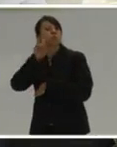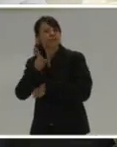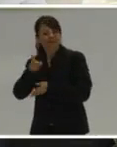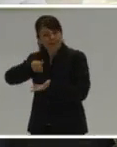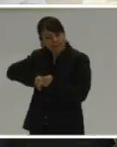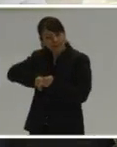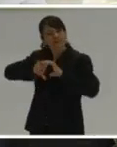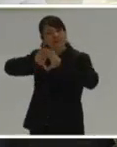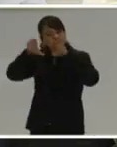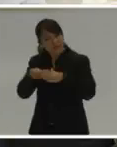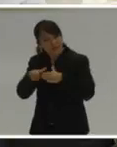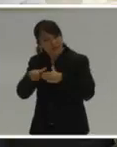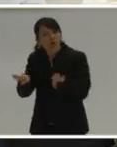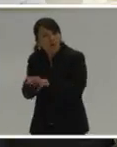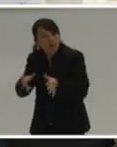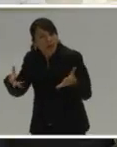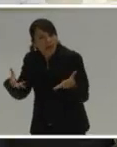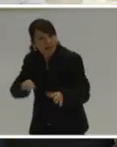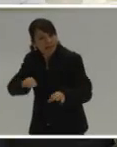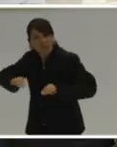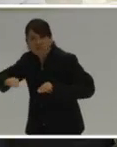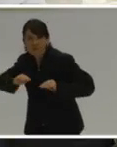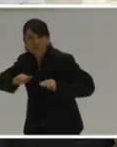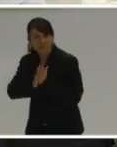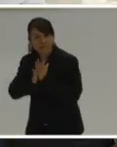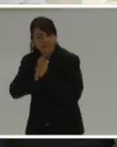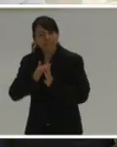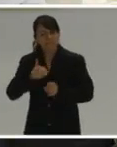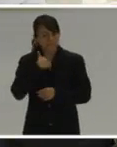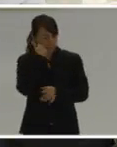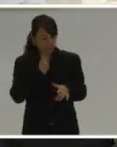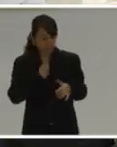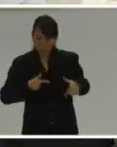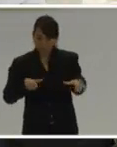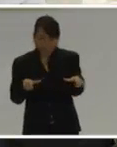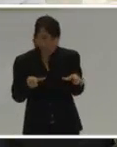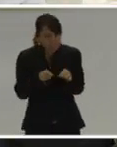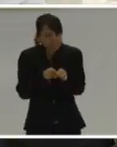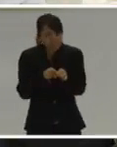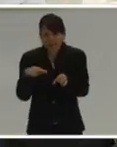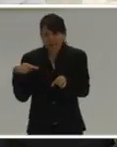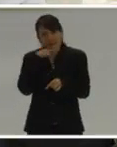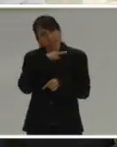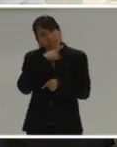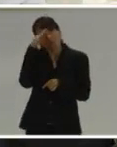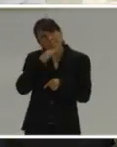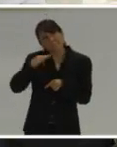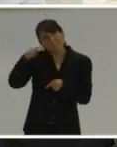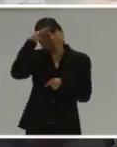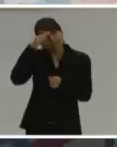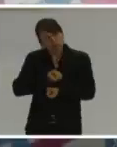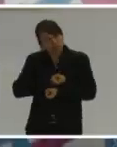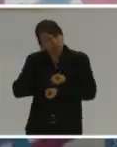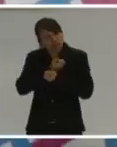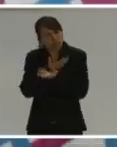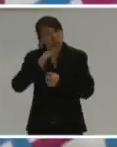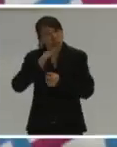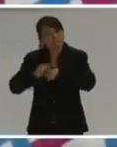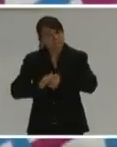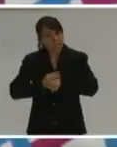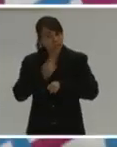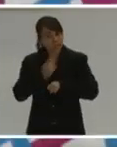hacer una breve reflexión, porque el ejercicio y el reconocimiento de la ciudadanía de las mujeres